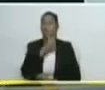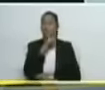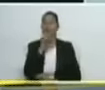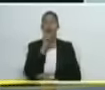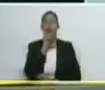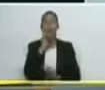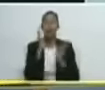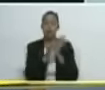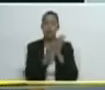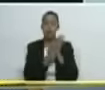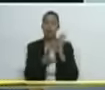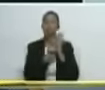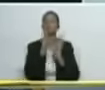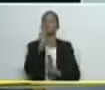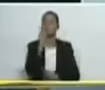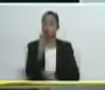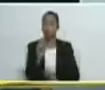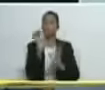constitucionalmente,